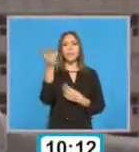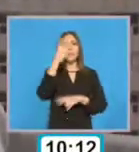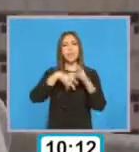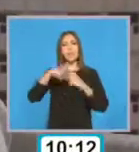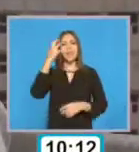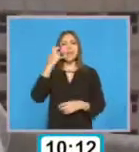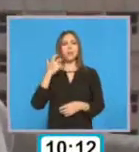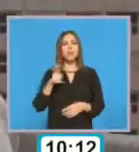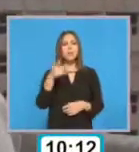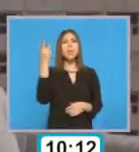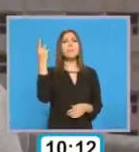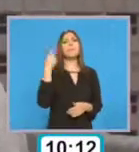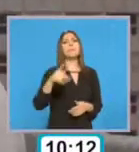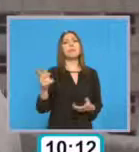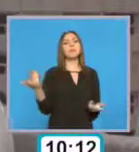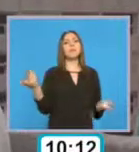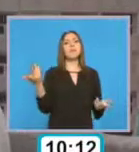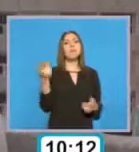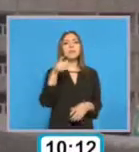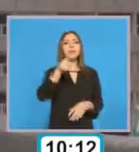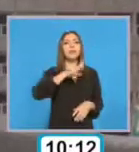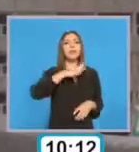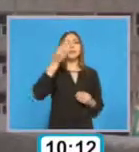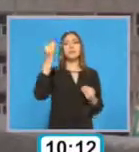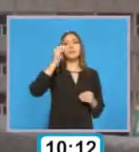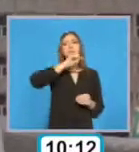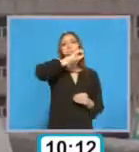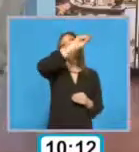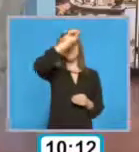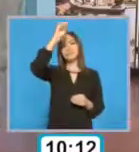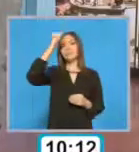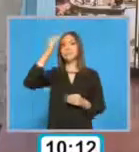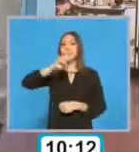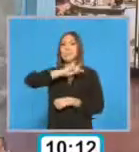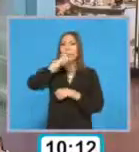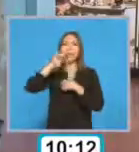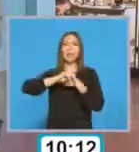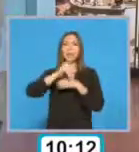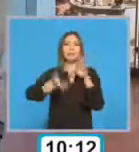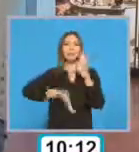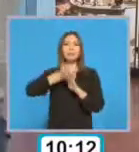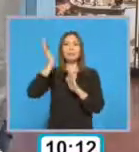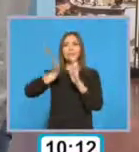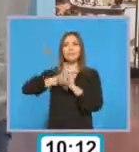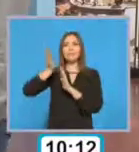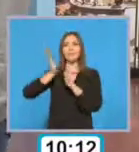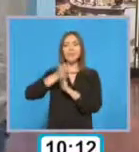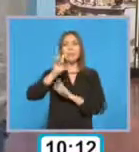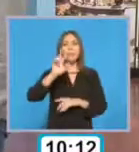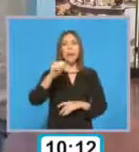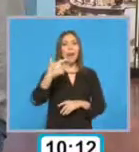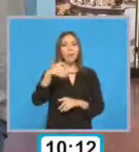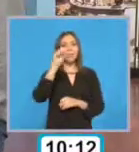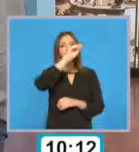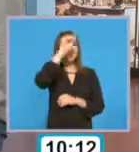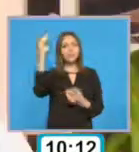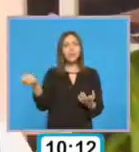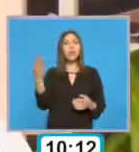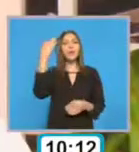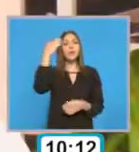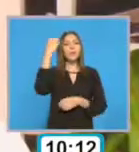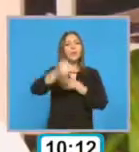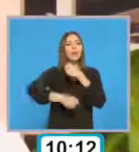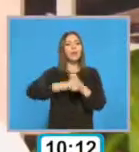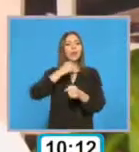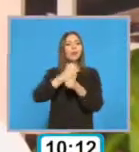León. Pero has andado por De muchos vago. países, Sí, de vago, de vago, promoviendo vago. tu música. Así es. ¿Cuántos años ya de músico? Pues mira, soy músico